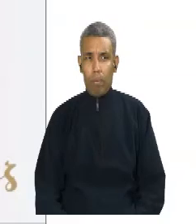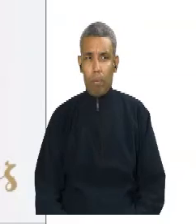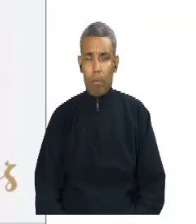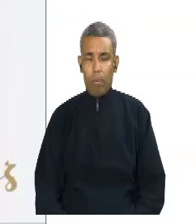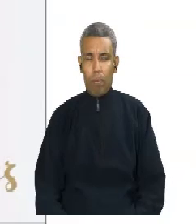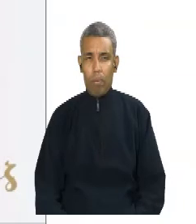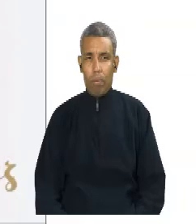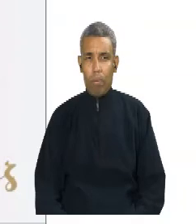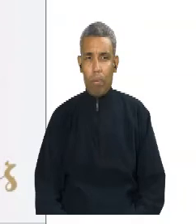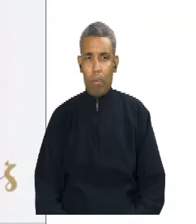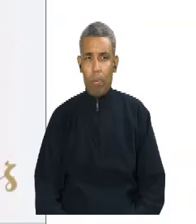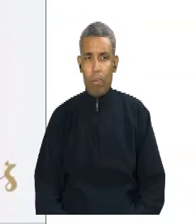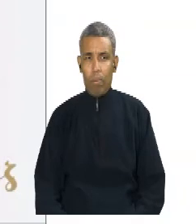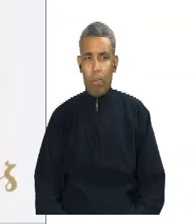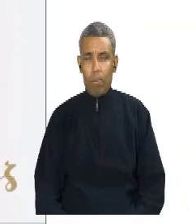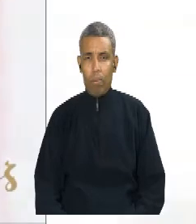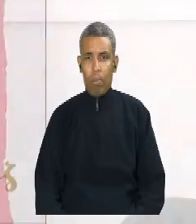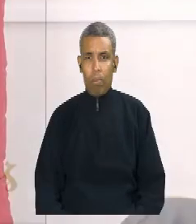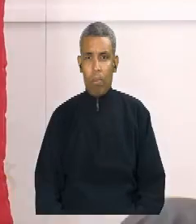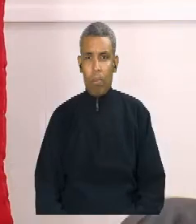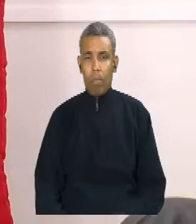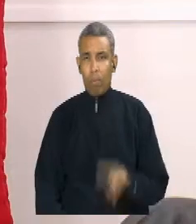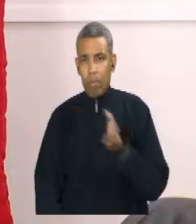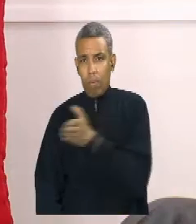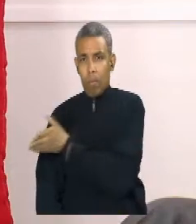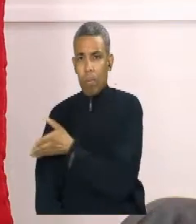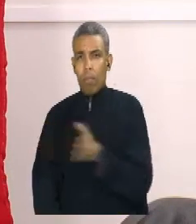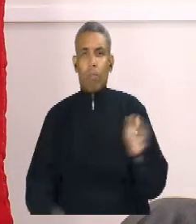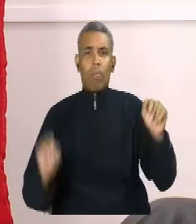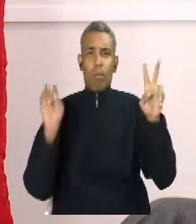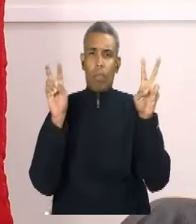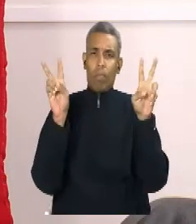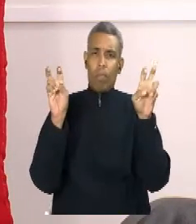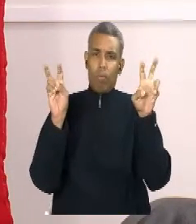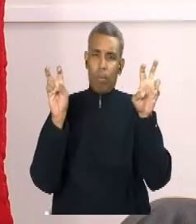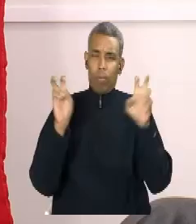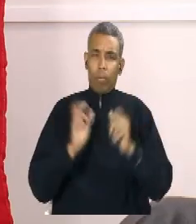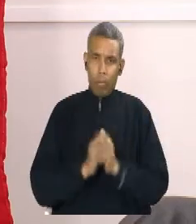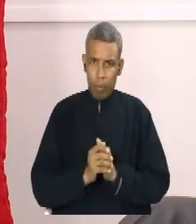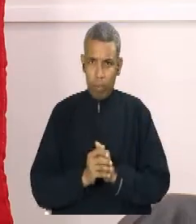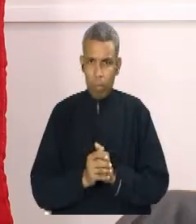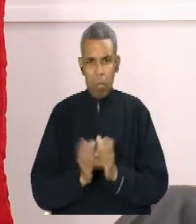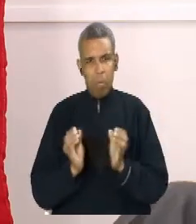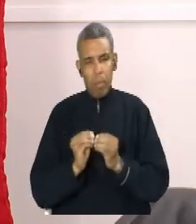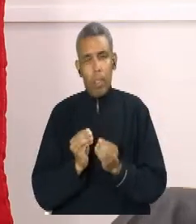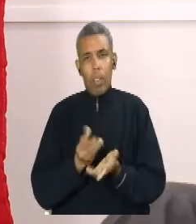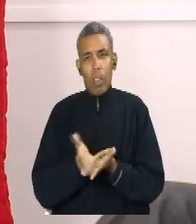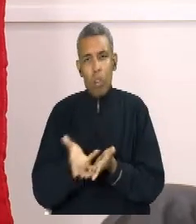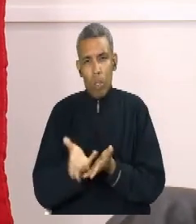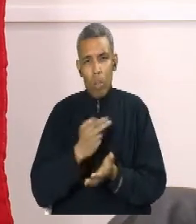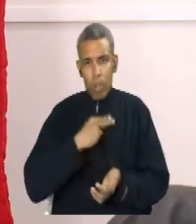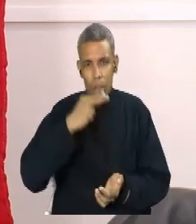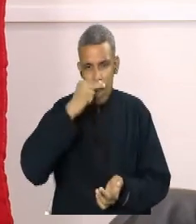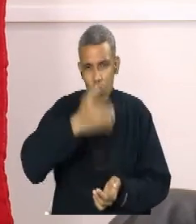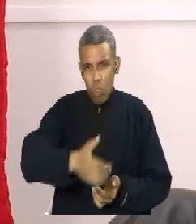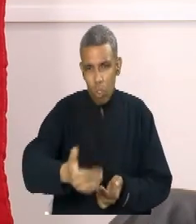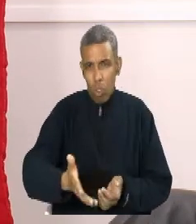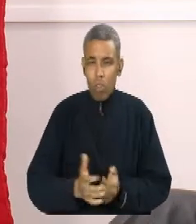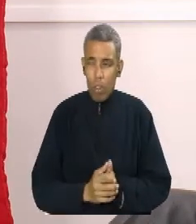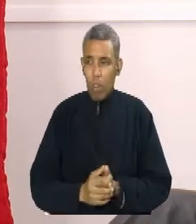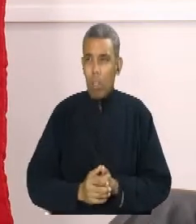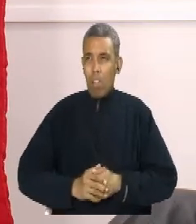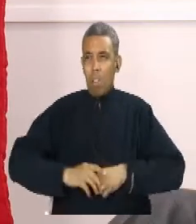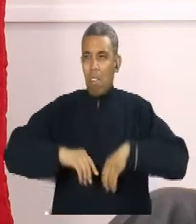todos ustedes continuamos entonces doctor hablando del tema del día que nos puede sugerir aparte a las mamitas y